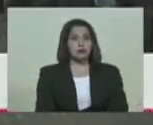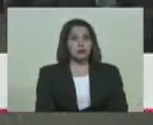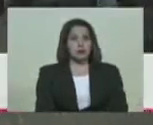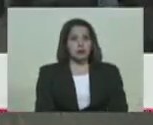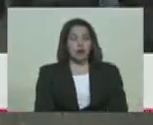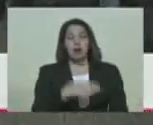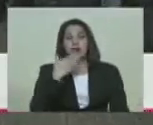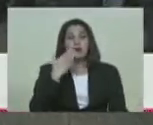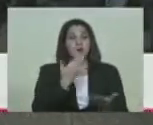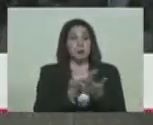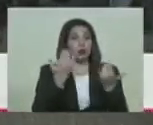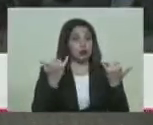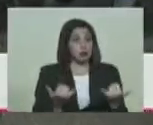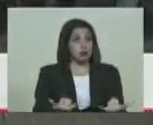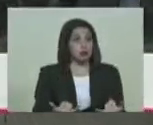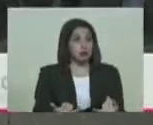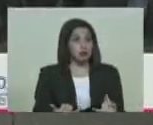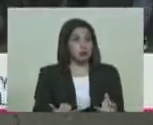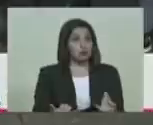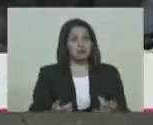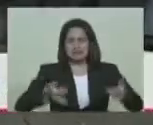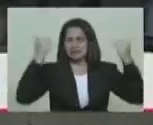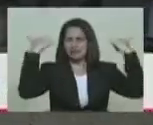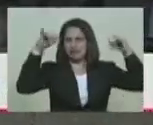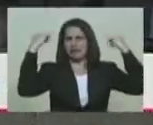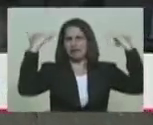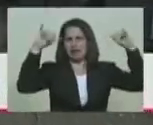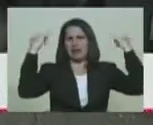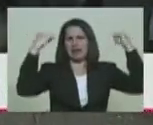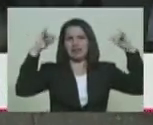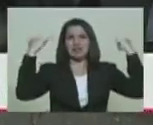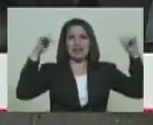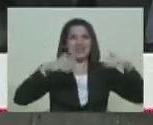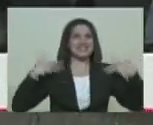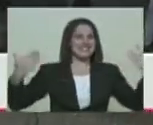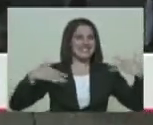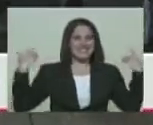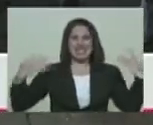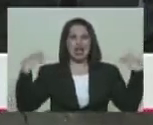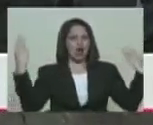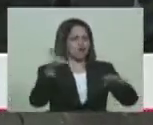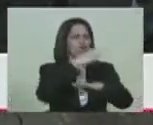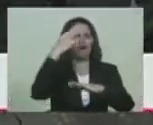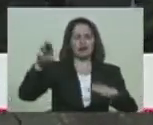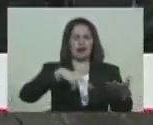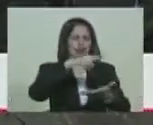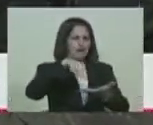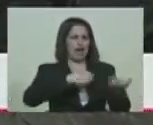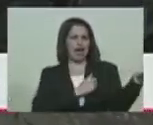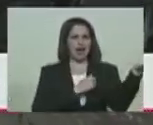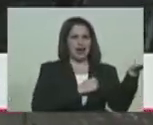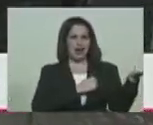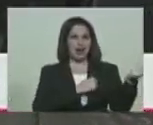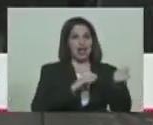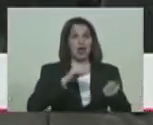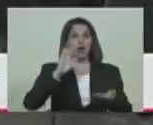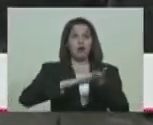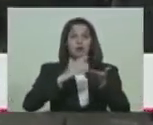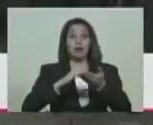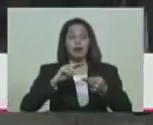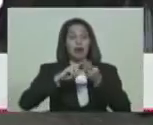Les pido que celebremos con alegría, con música, con baile, pero en paz, con